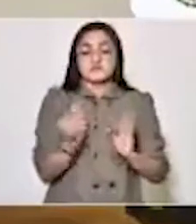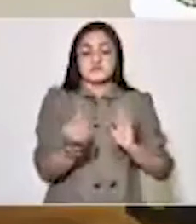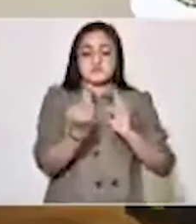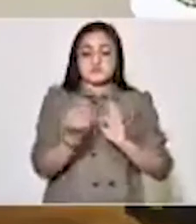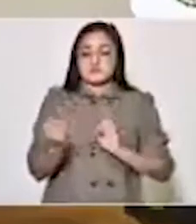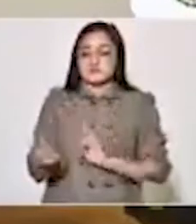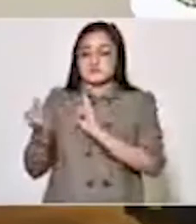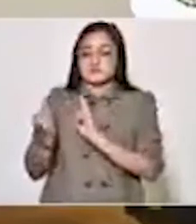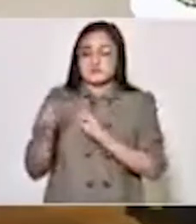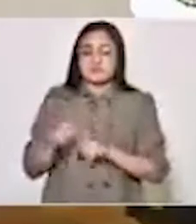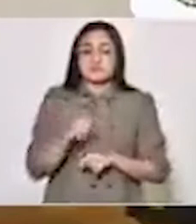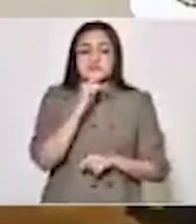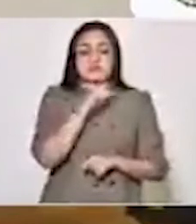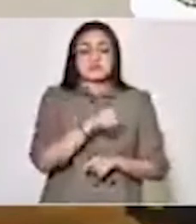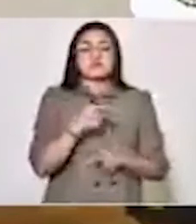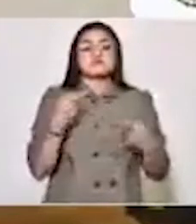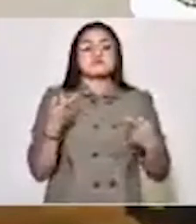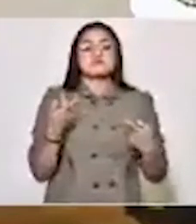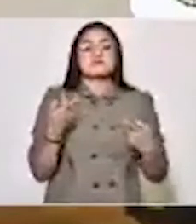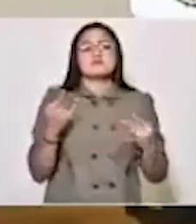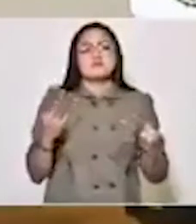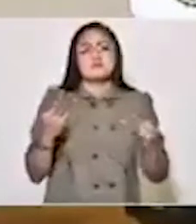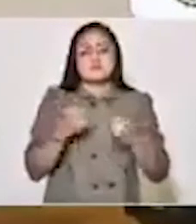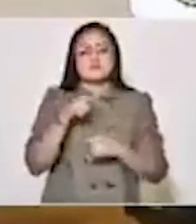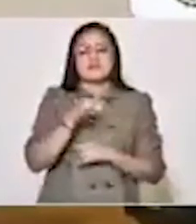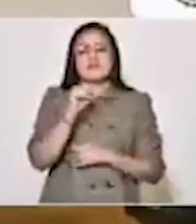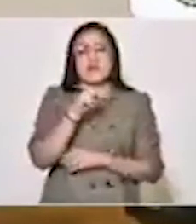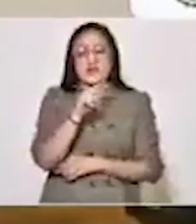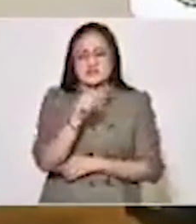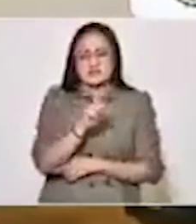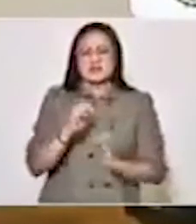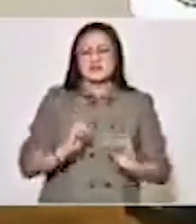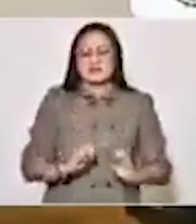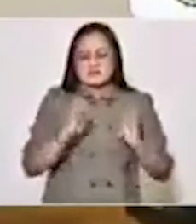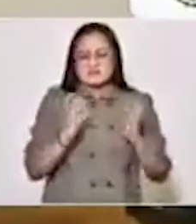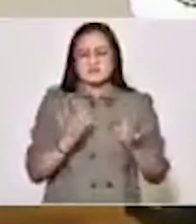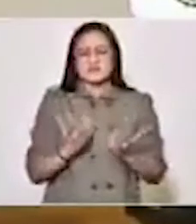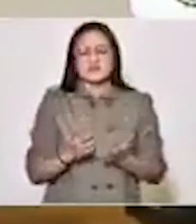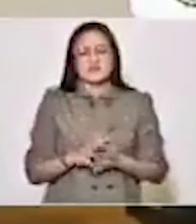acercamientos y las dependencias, finanzas, infraestructura,